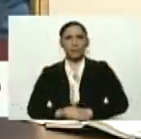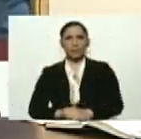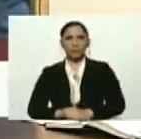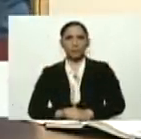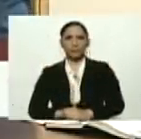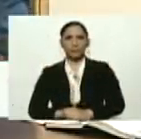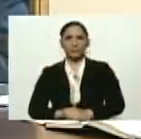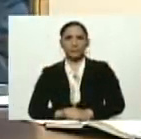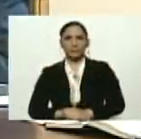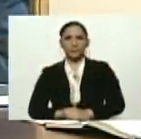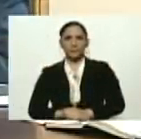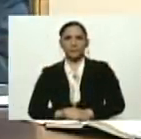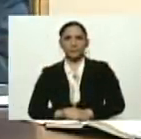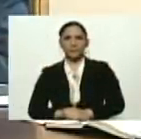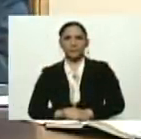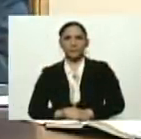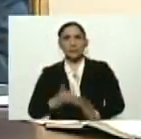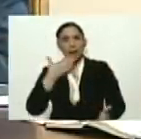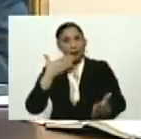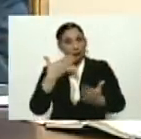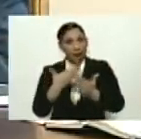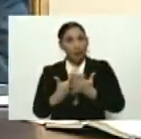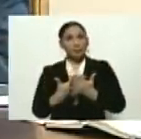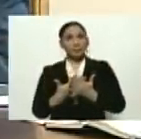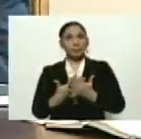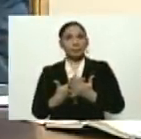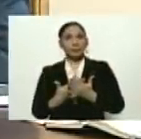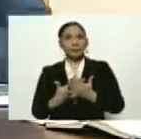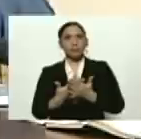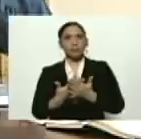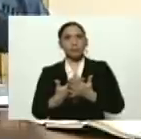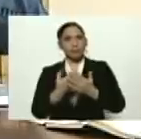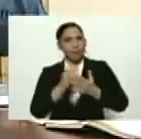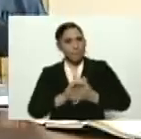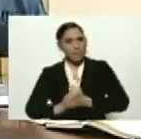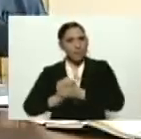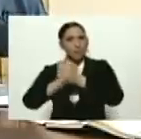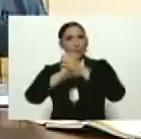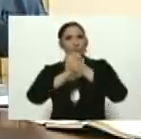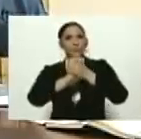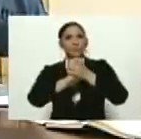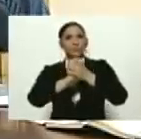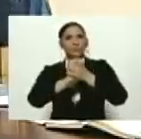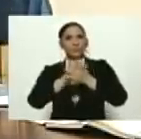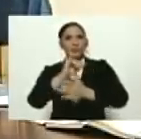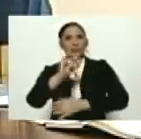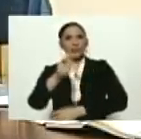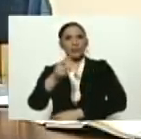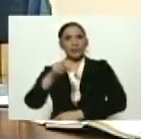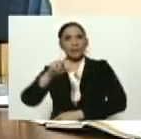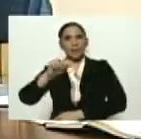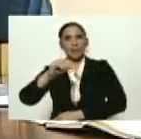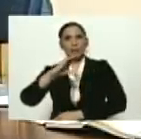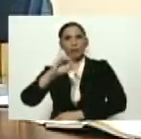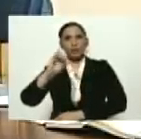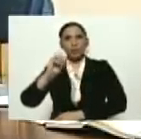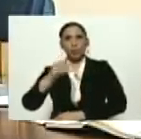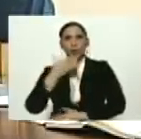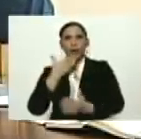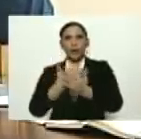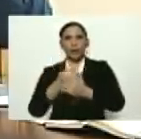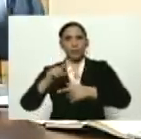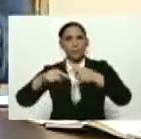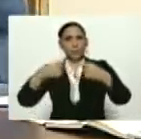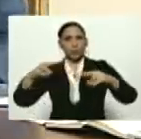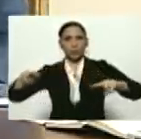¡Venceremos! Thank you very much, my friends. Ignacio Ramonet, muchas gracias. Hasta la